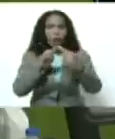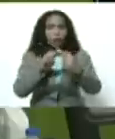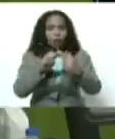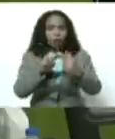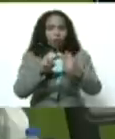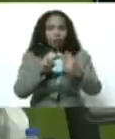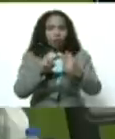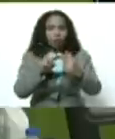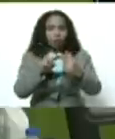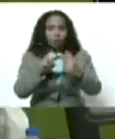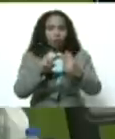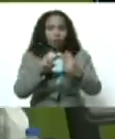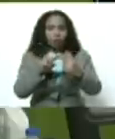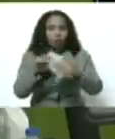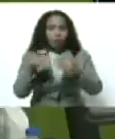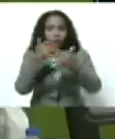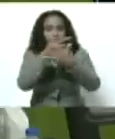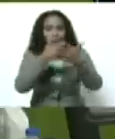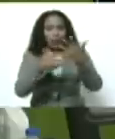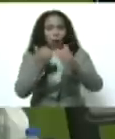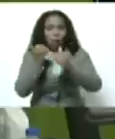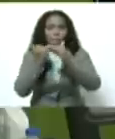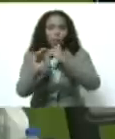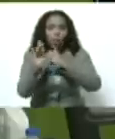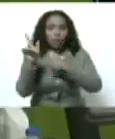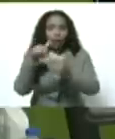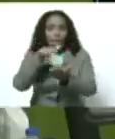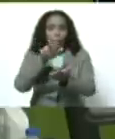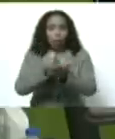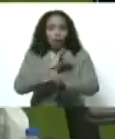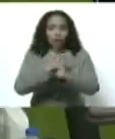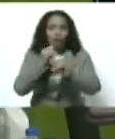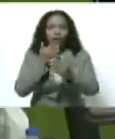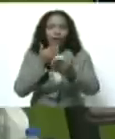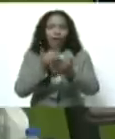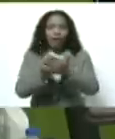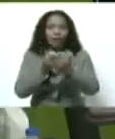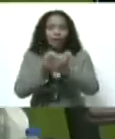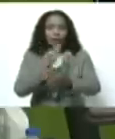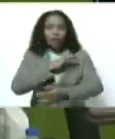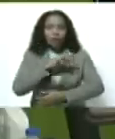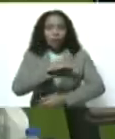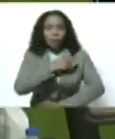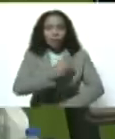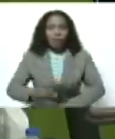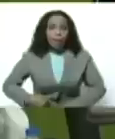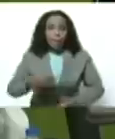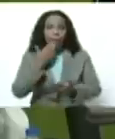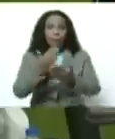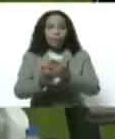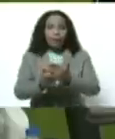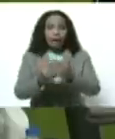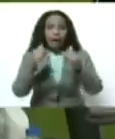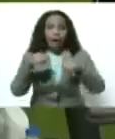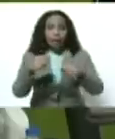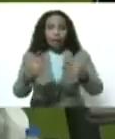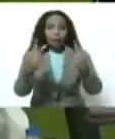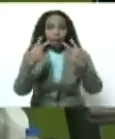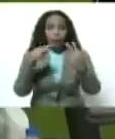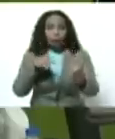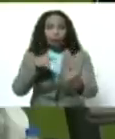el texto del comunicado que se aprobará al final. Muchísimas gracias, señor presidente, por permitirme tener esta breve